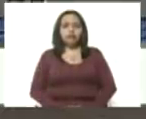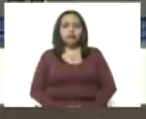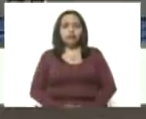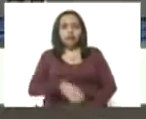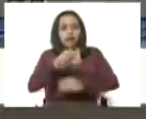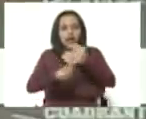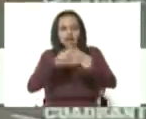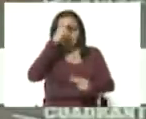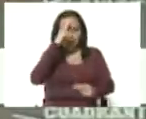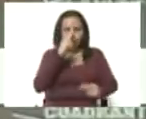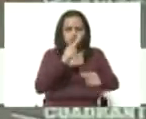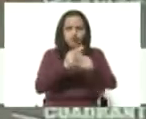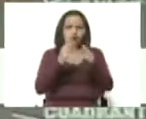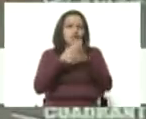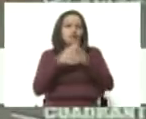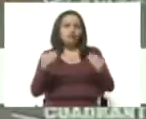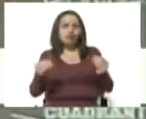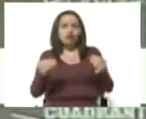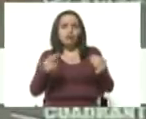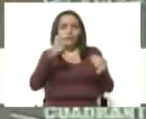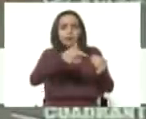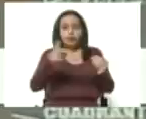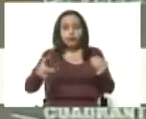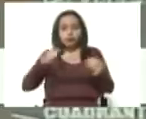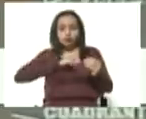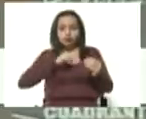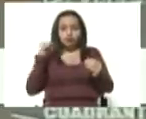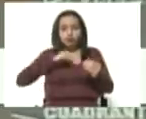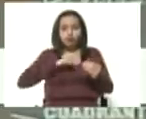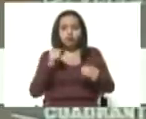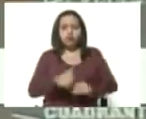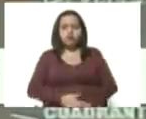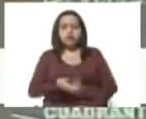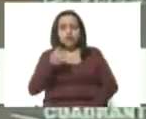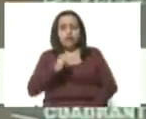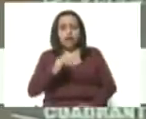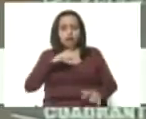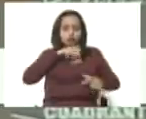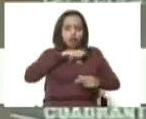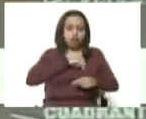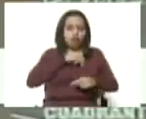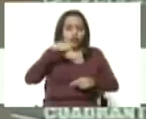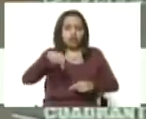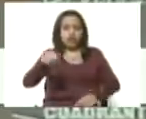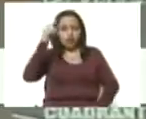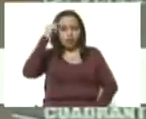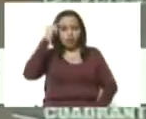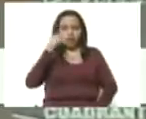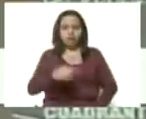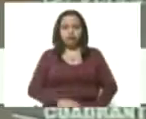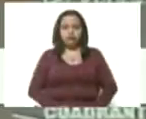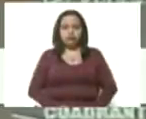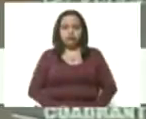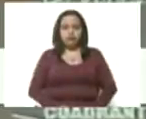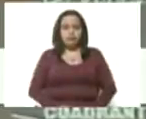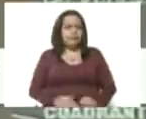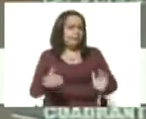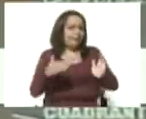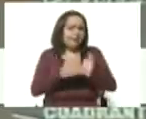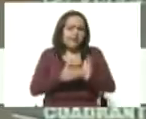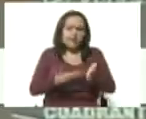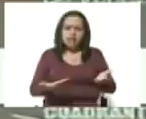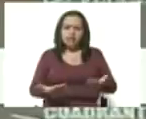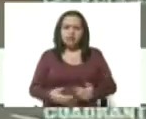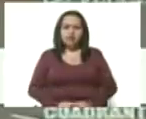reconocer a todos aquellos funcionarios policiales que han sido condecorados el día de hoy, miles,